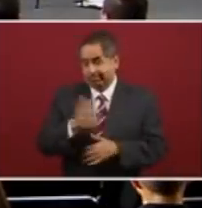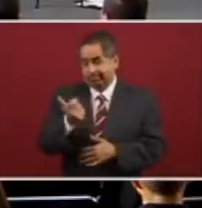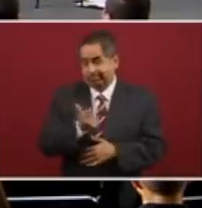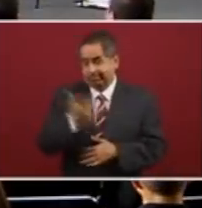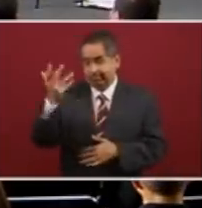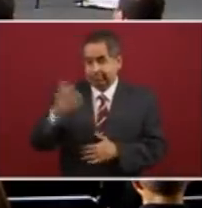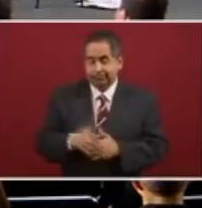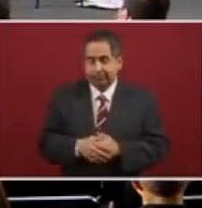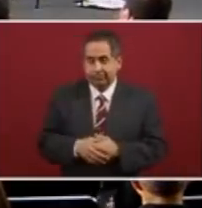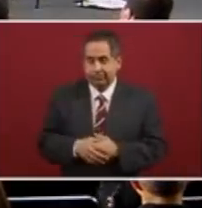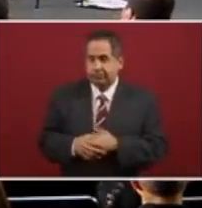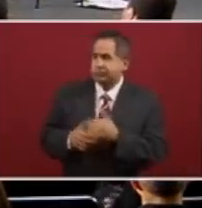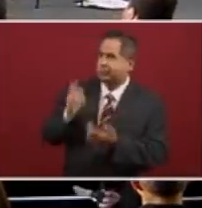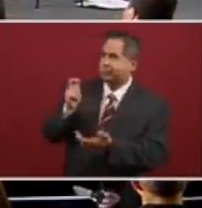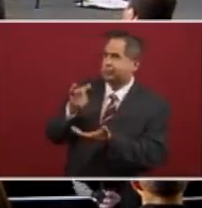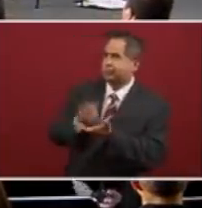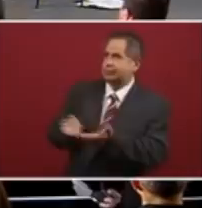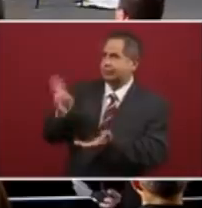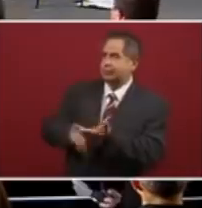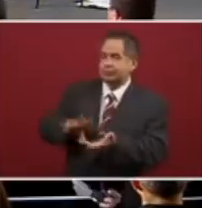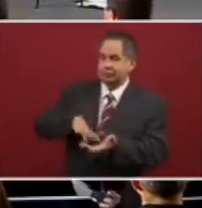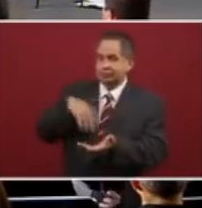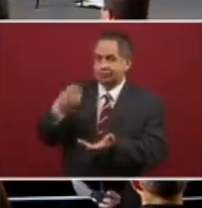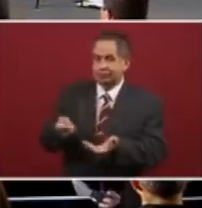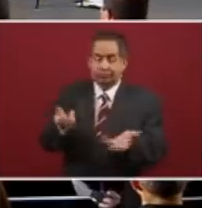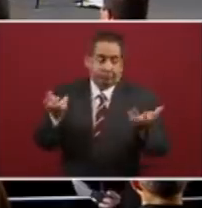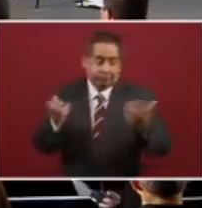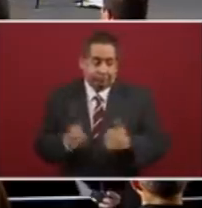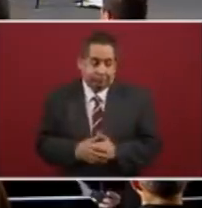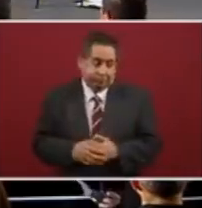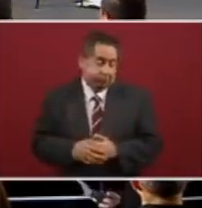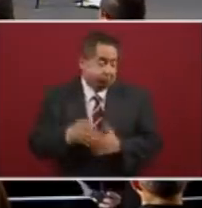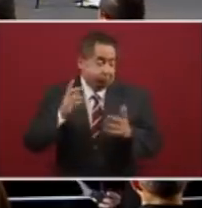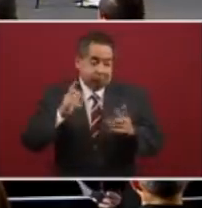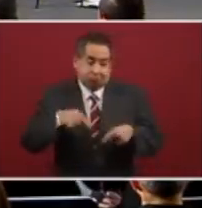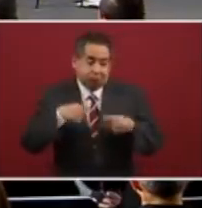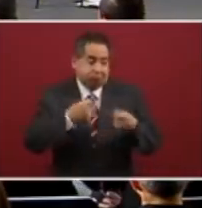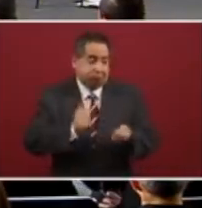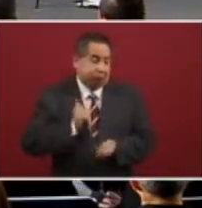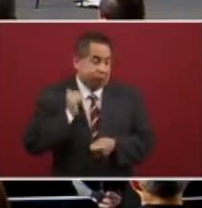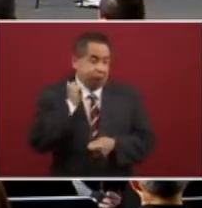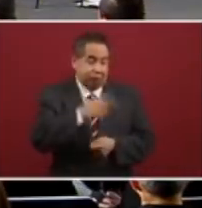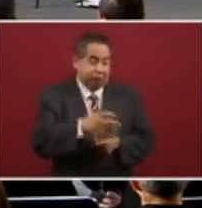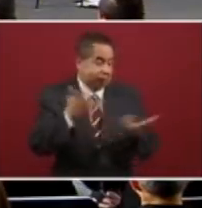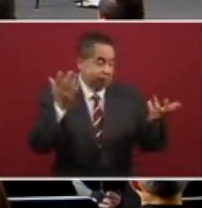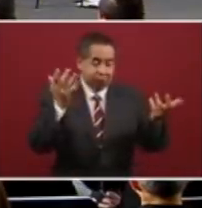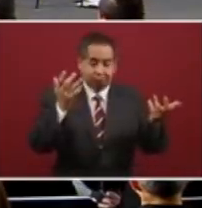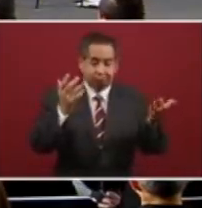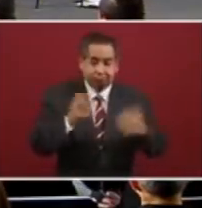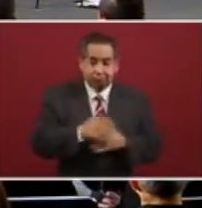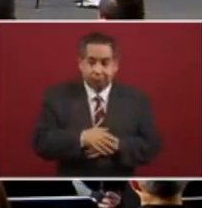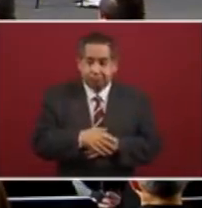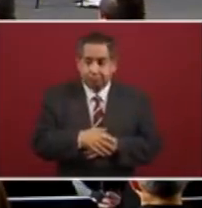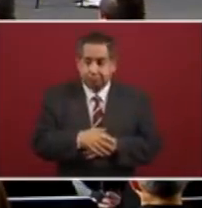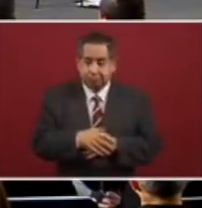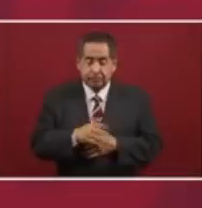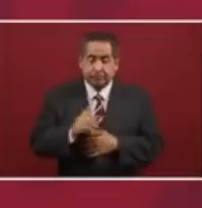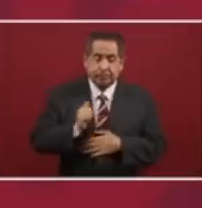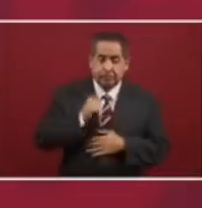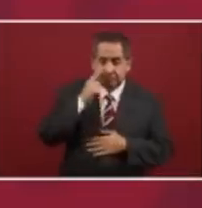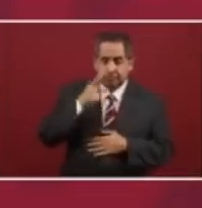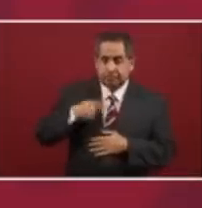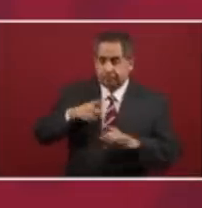entonces en el dow hay abuso así que si le dieron alguna ventaja ahora sí que no la aprovechan en favor del